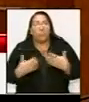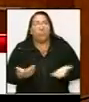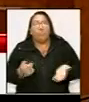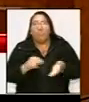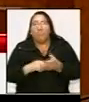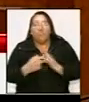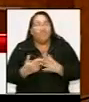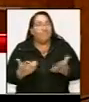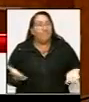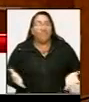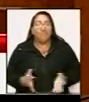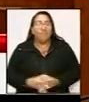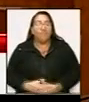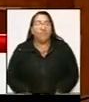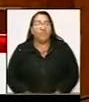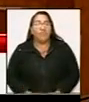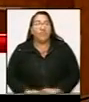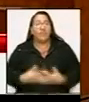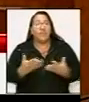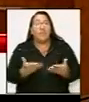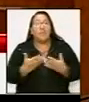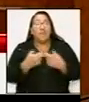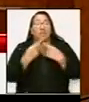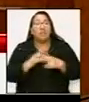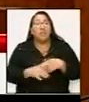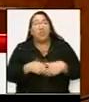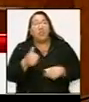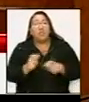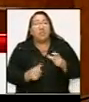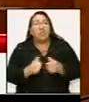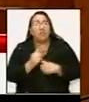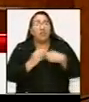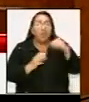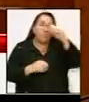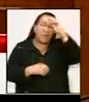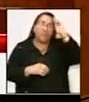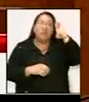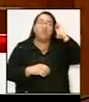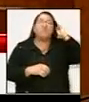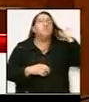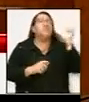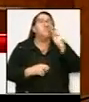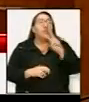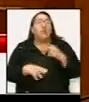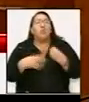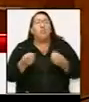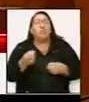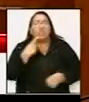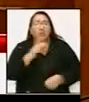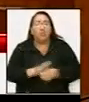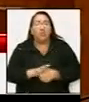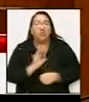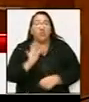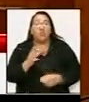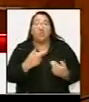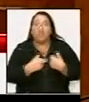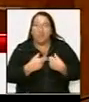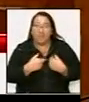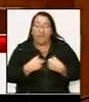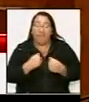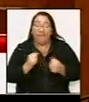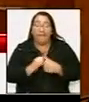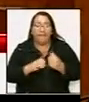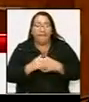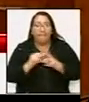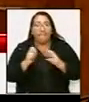simplemente exigir resultados al resto del Estado sin mirar cómo ha venido cumpliendo sus responsabilidades en